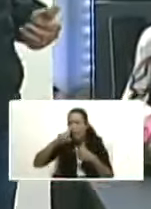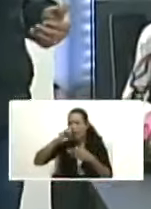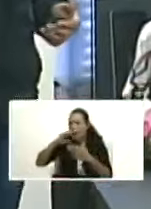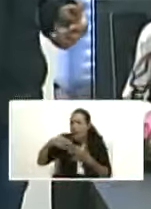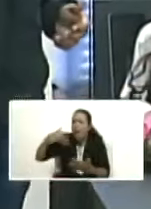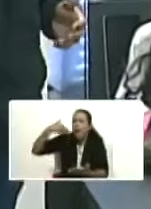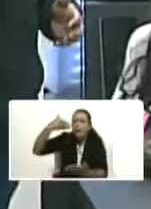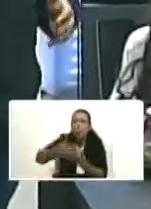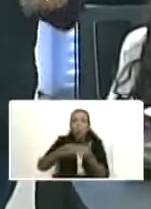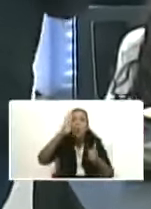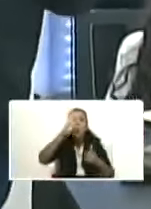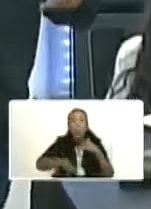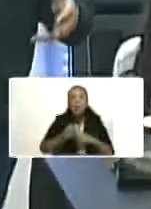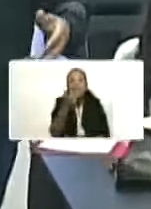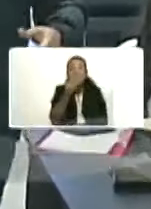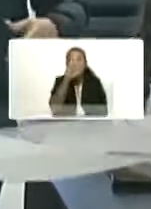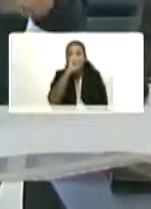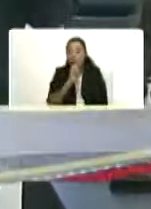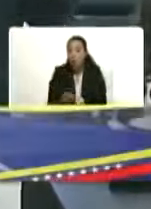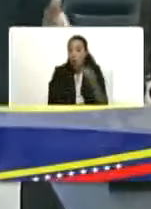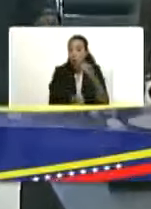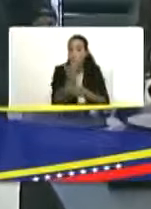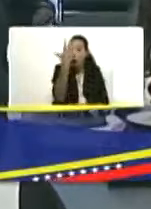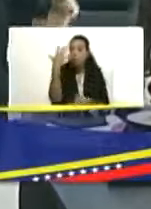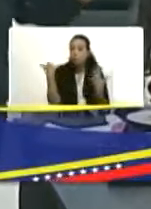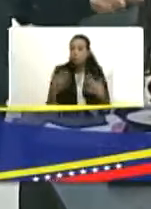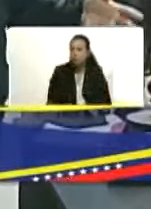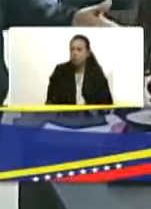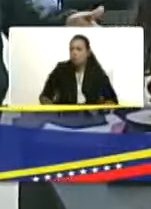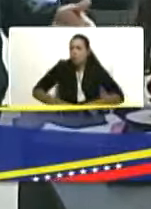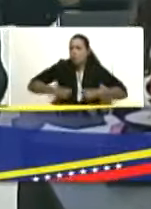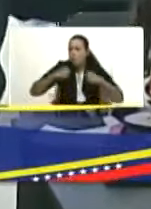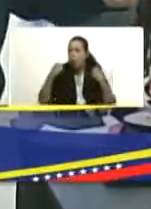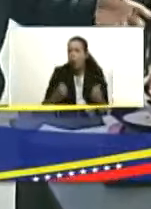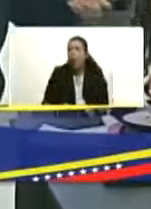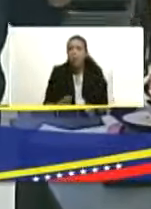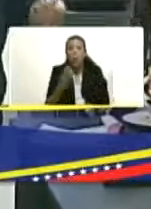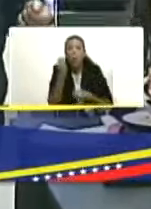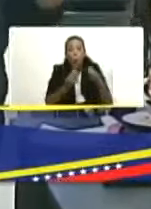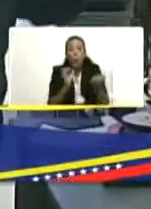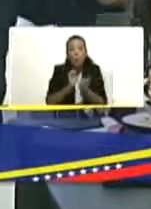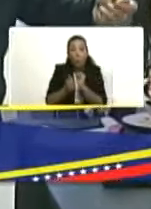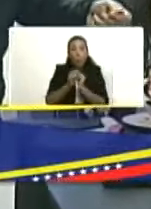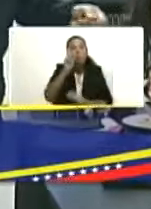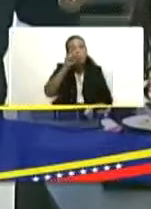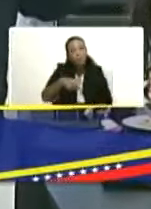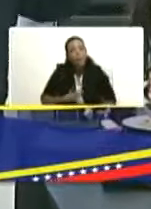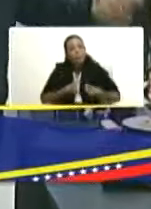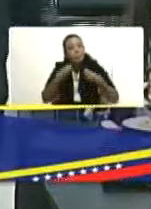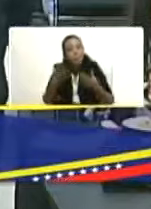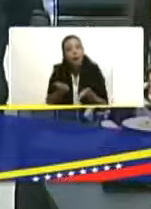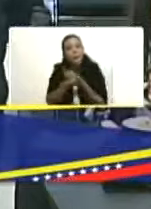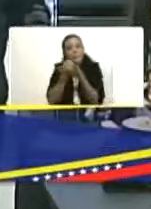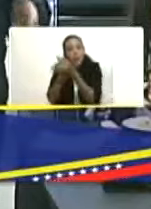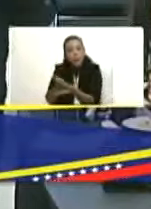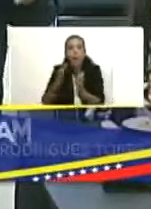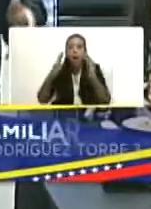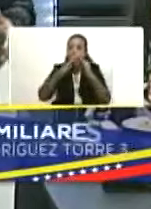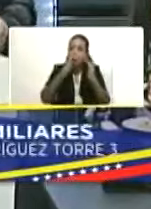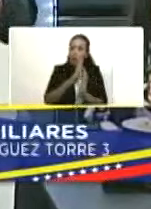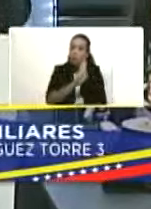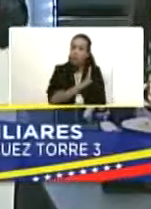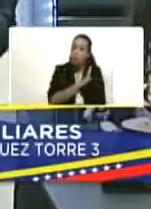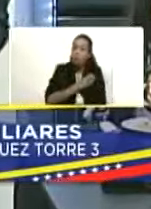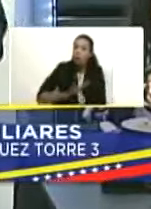en estos últimos 10 años, que ha sido enorme, titánico, y ver hoy cómo nuestros deportistas también pueden recibir este beneficio